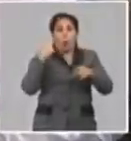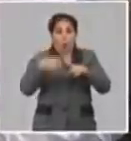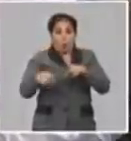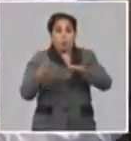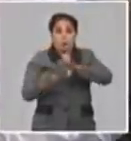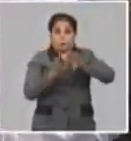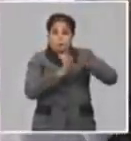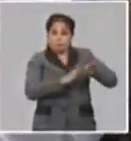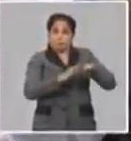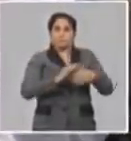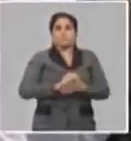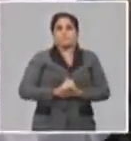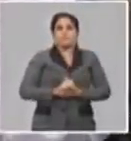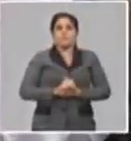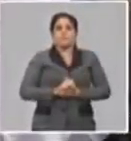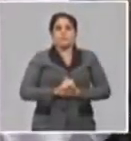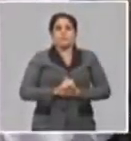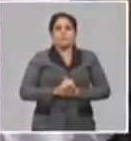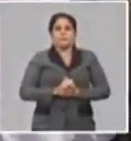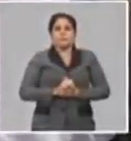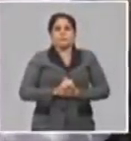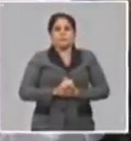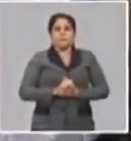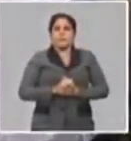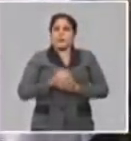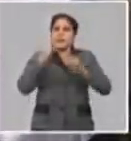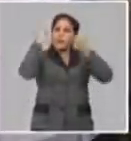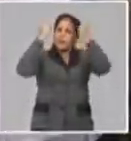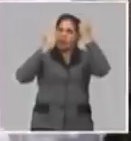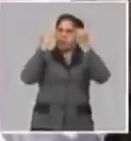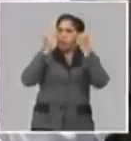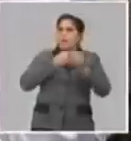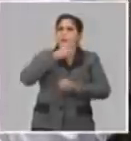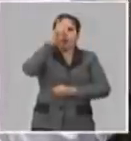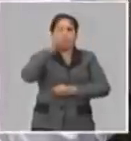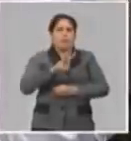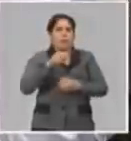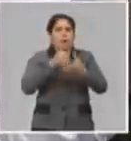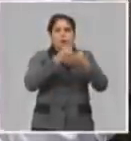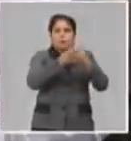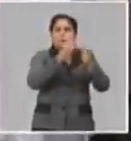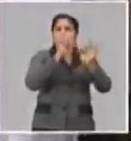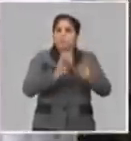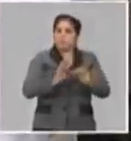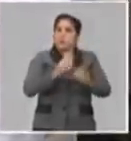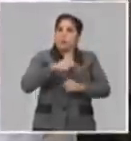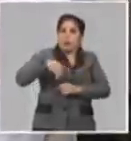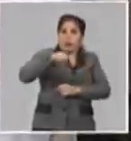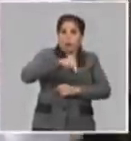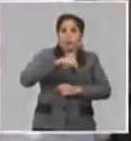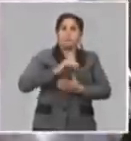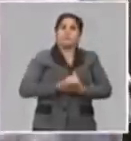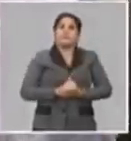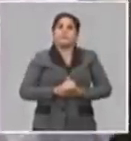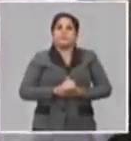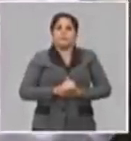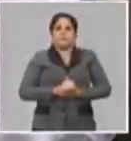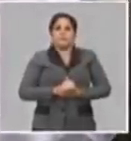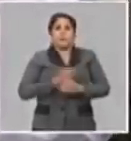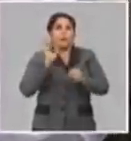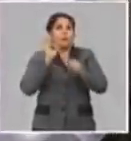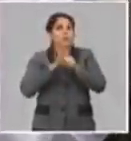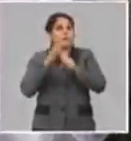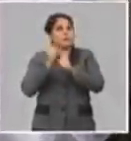paso, Randy, que consideramos que lo hemos evaluado y hemos avanzado bastante conceptualmente en él, que es ya